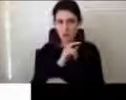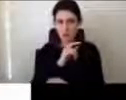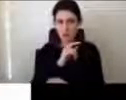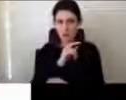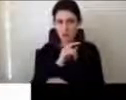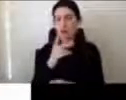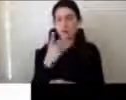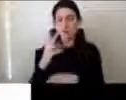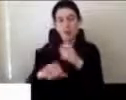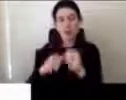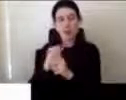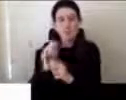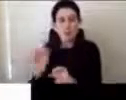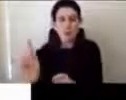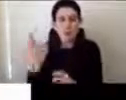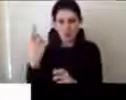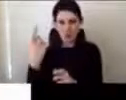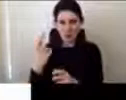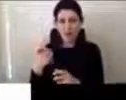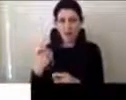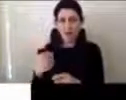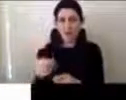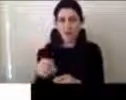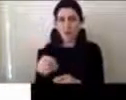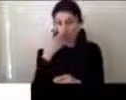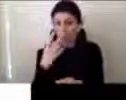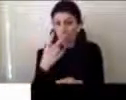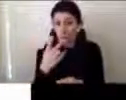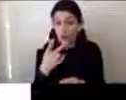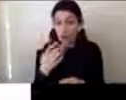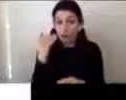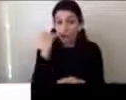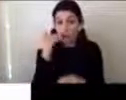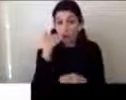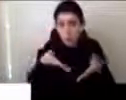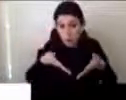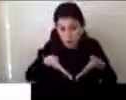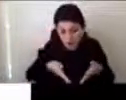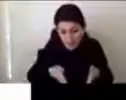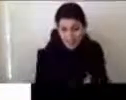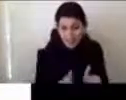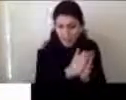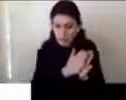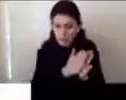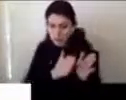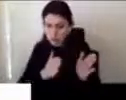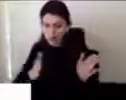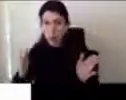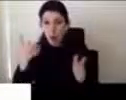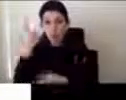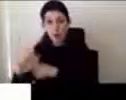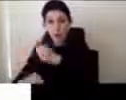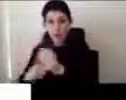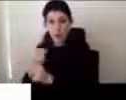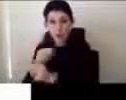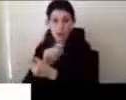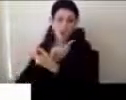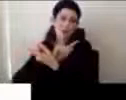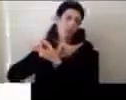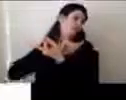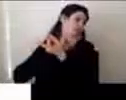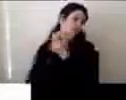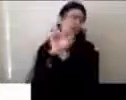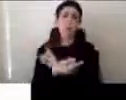un niño, ¿cierto?, desde que nace hasta el año, hay un cambio, pero